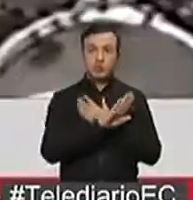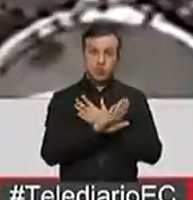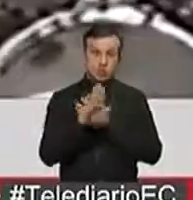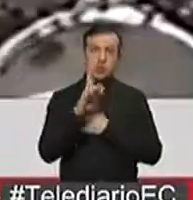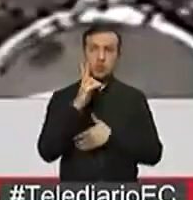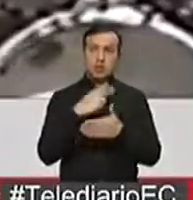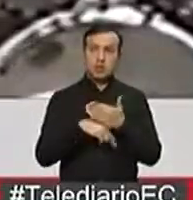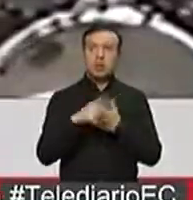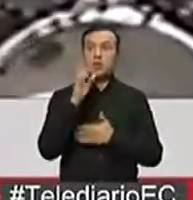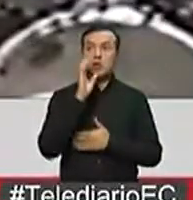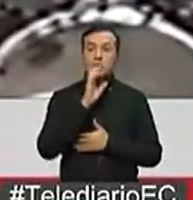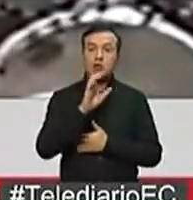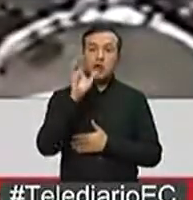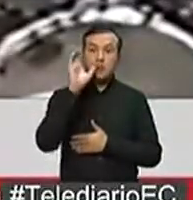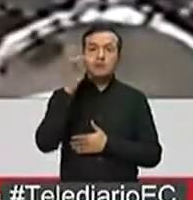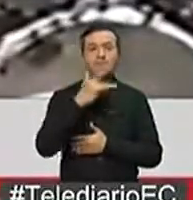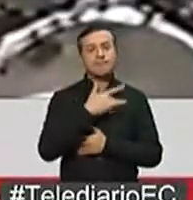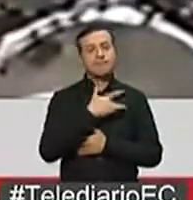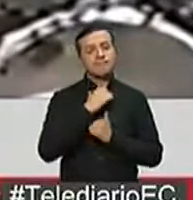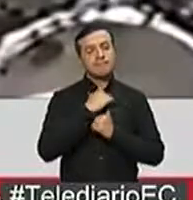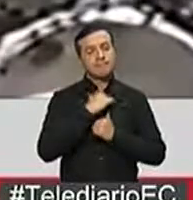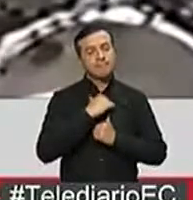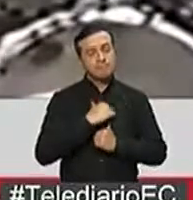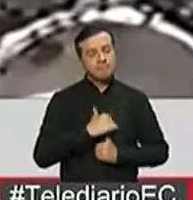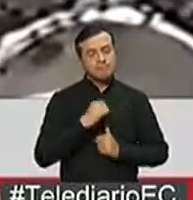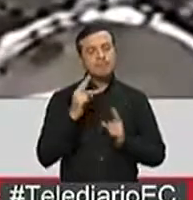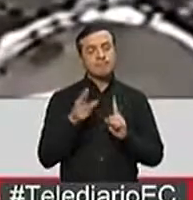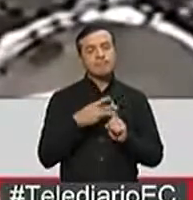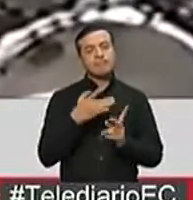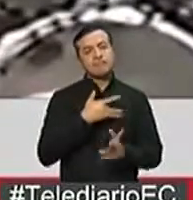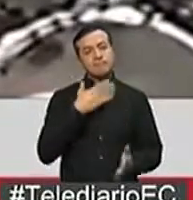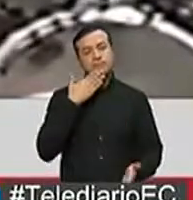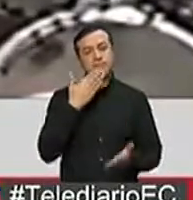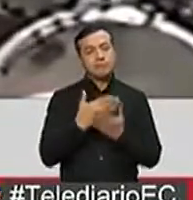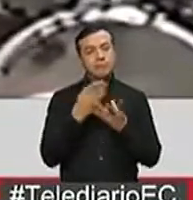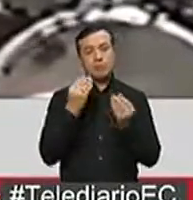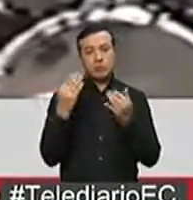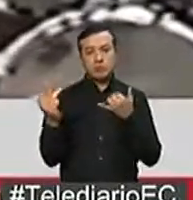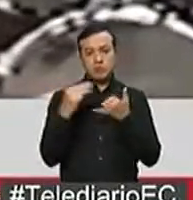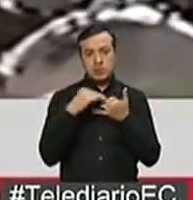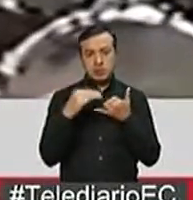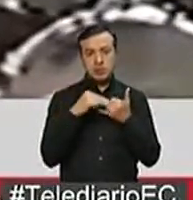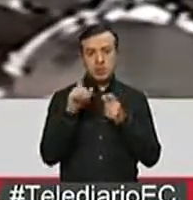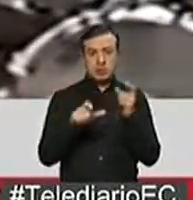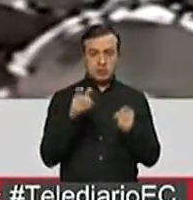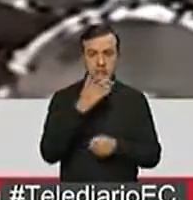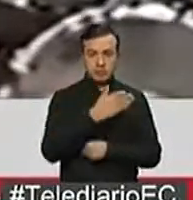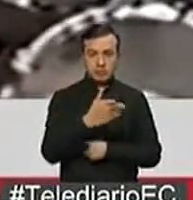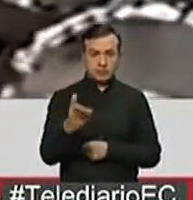cantantes, lamentaron la pérdida de su padre en redes sociales y agradecieron los mensajes de apoyo del público.